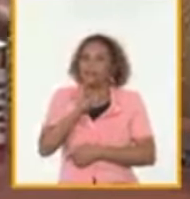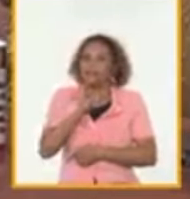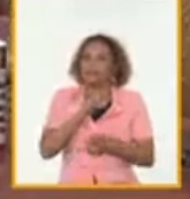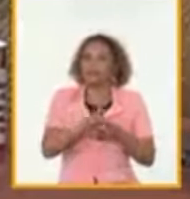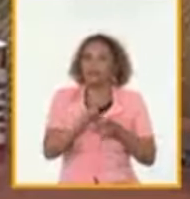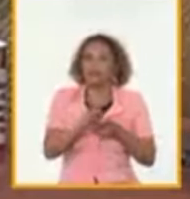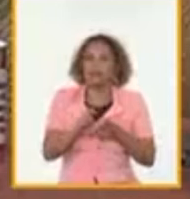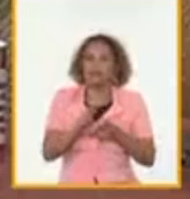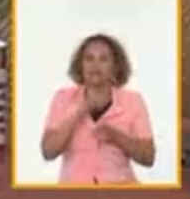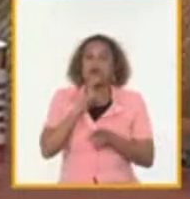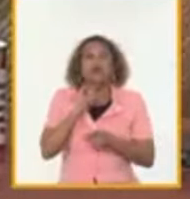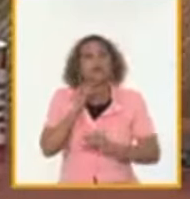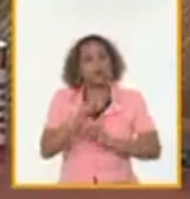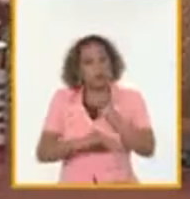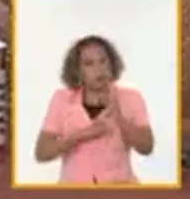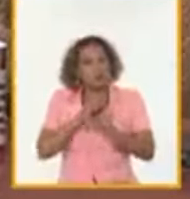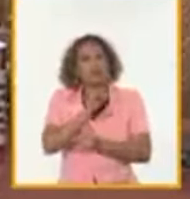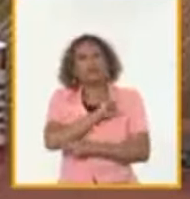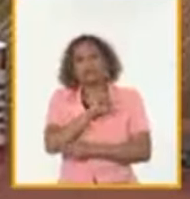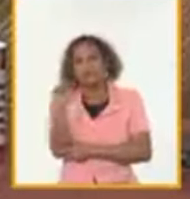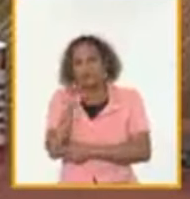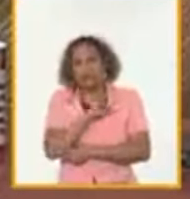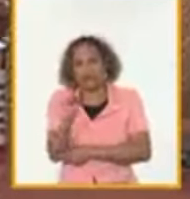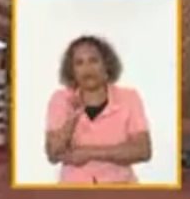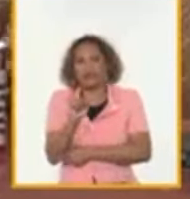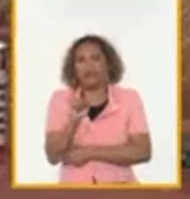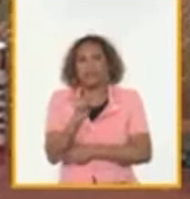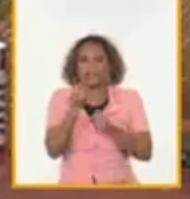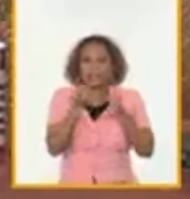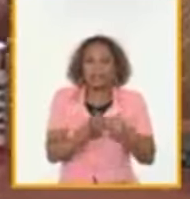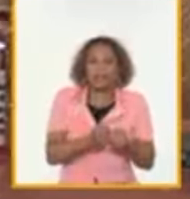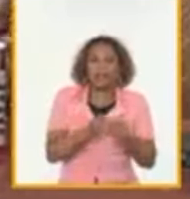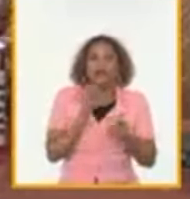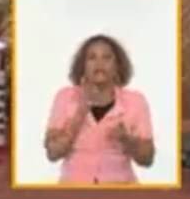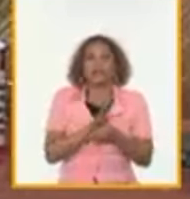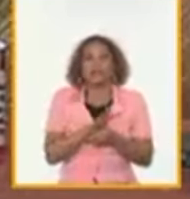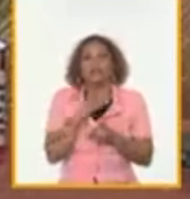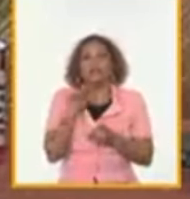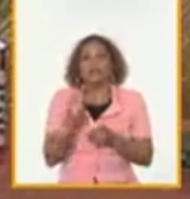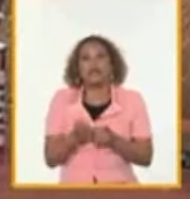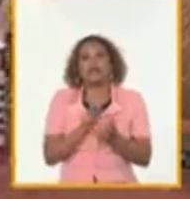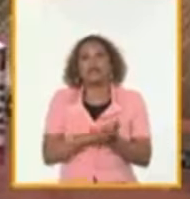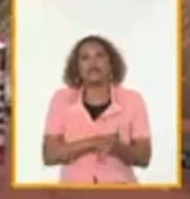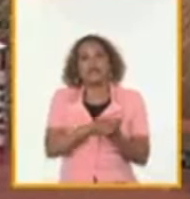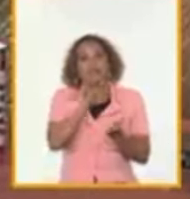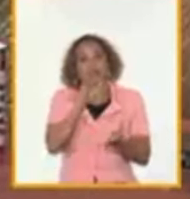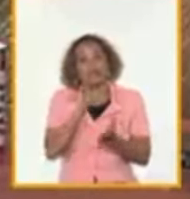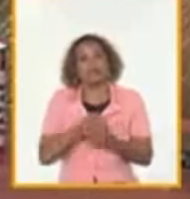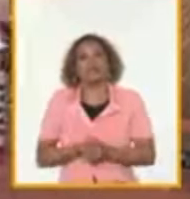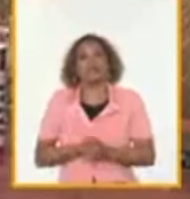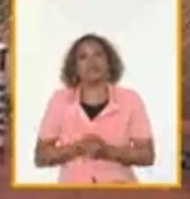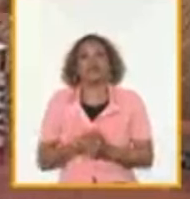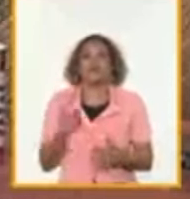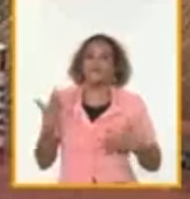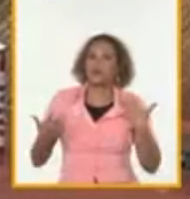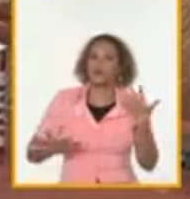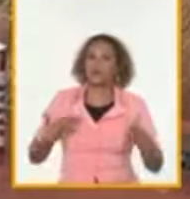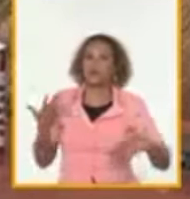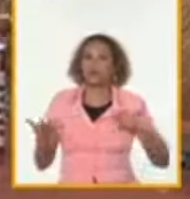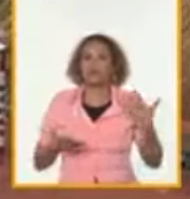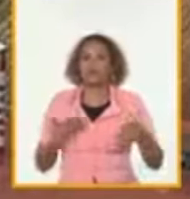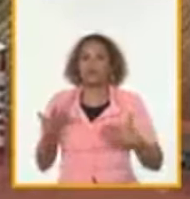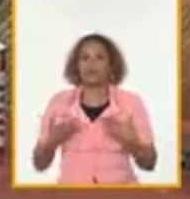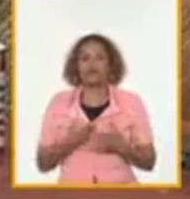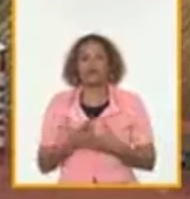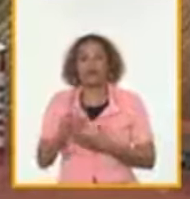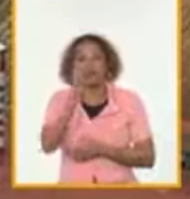rural pero lo vamos logrando poco a poco lo vamos logrando a partir del del compromiso de la motivación de